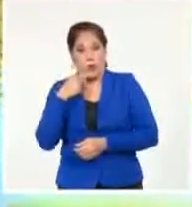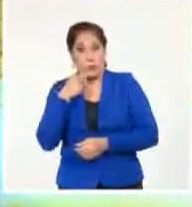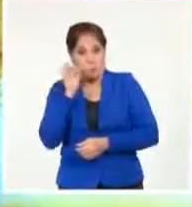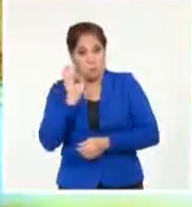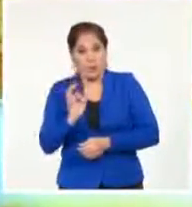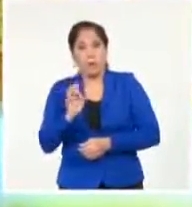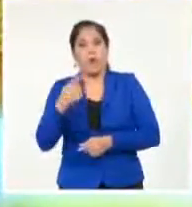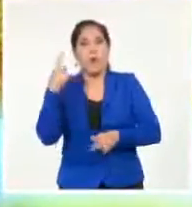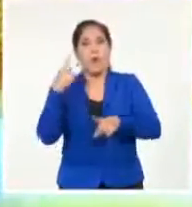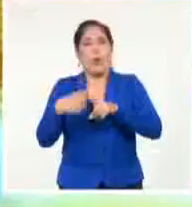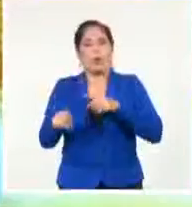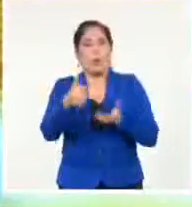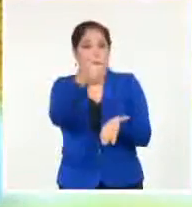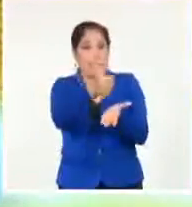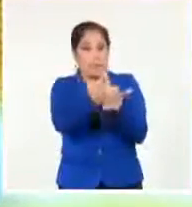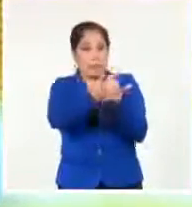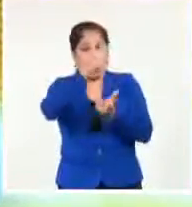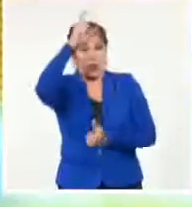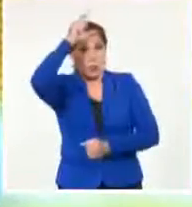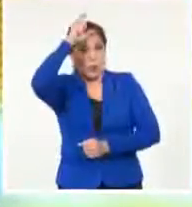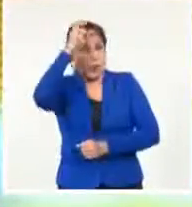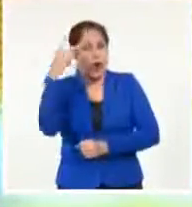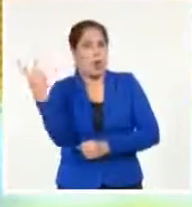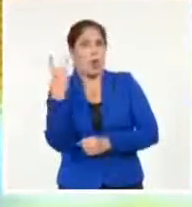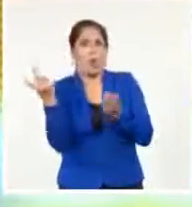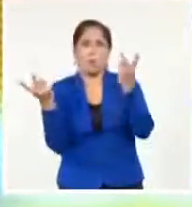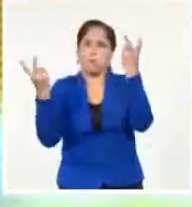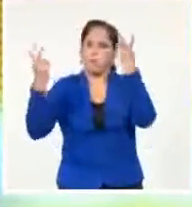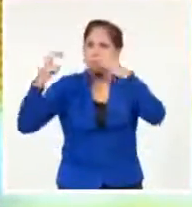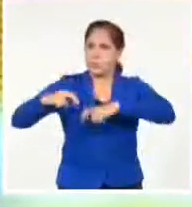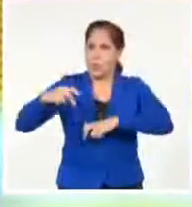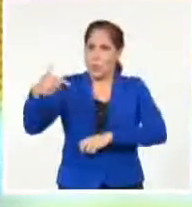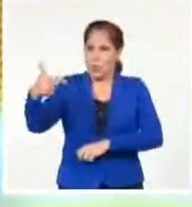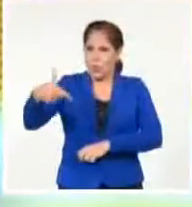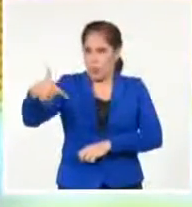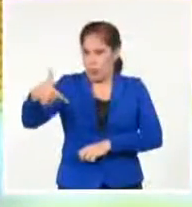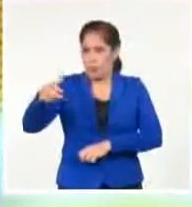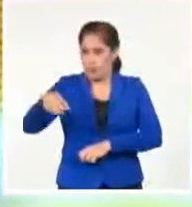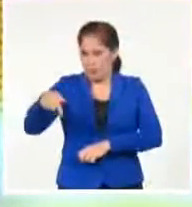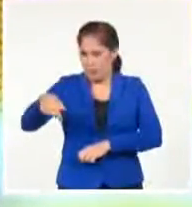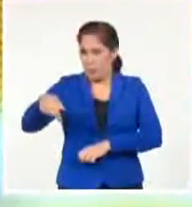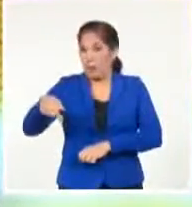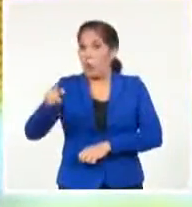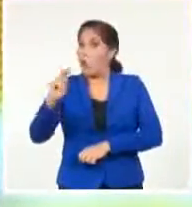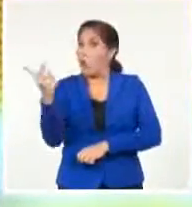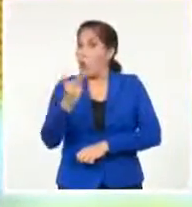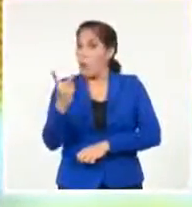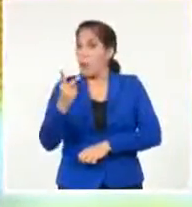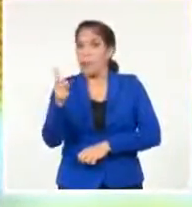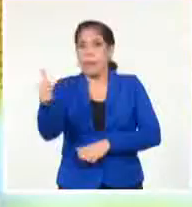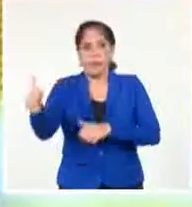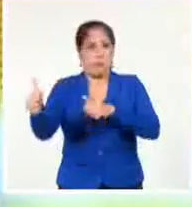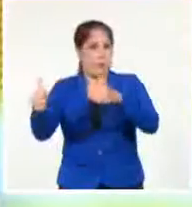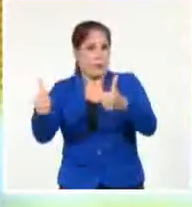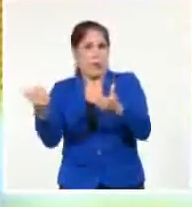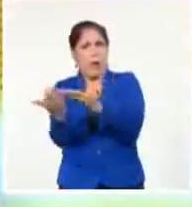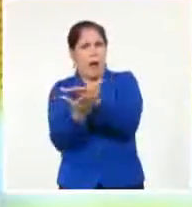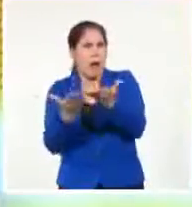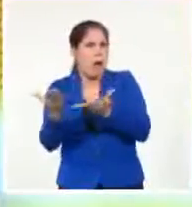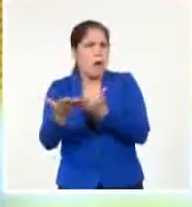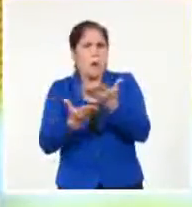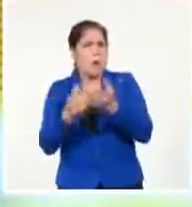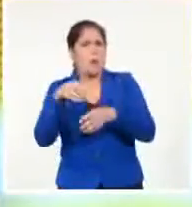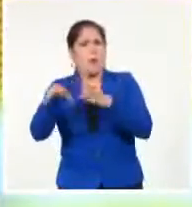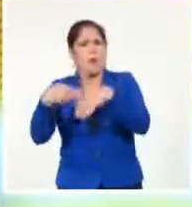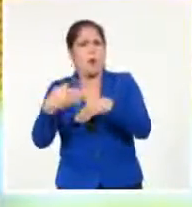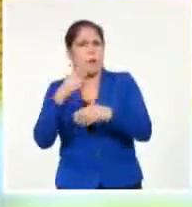y de Turquía, Recep Tayyip Erdogan, se reunieron este jueves. Ambos mandatarios intercambiaron sobre el conflicto en